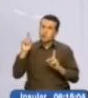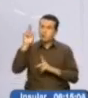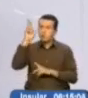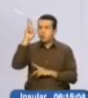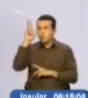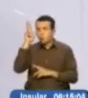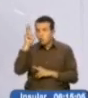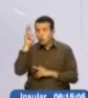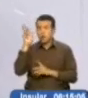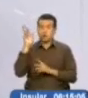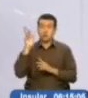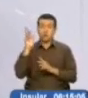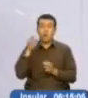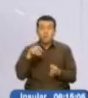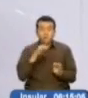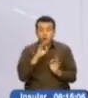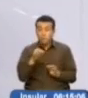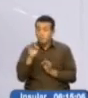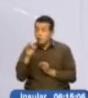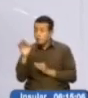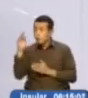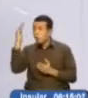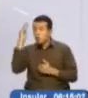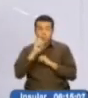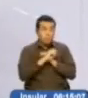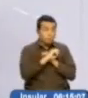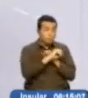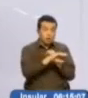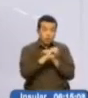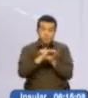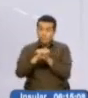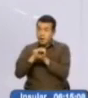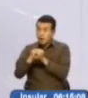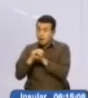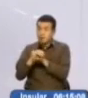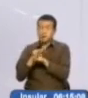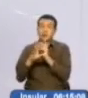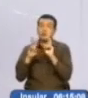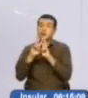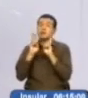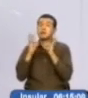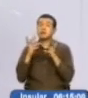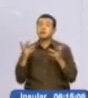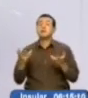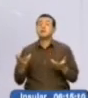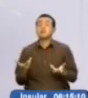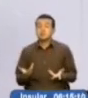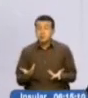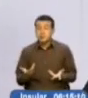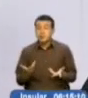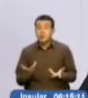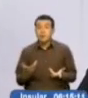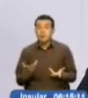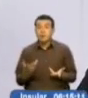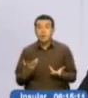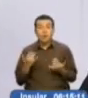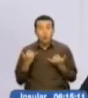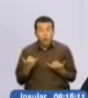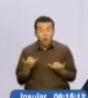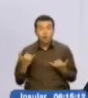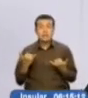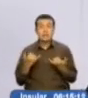las formas de hacer política, las formas de hacer campaña, también arrastran mucho de cómo se vive esta violencia